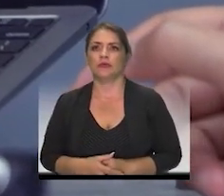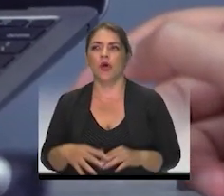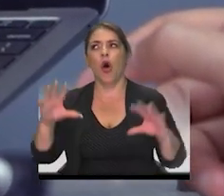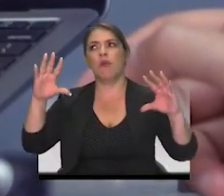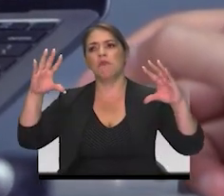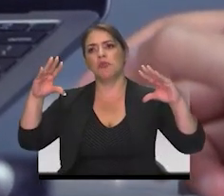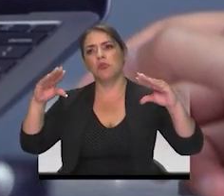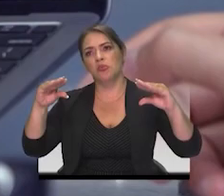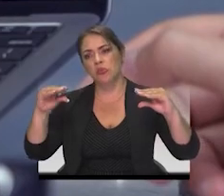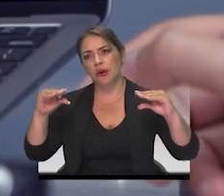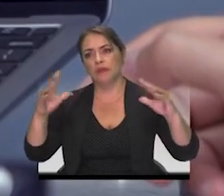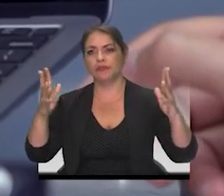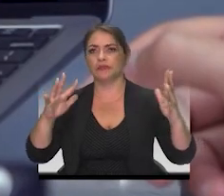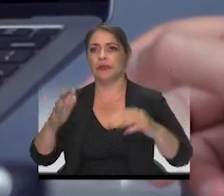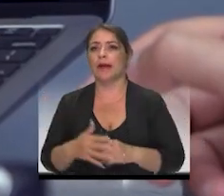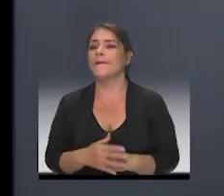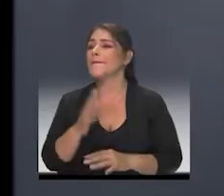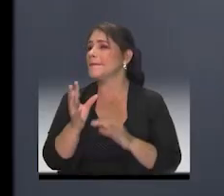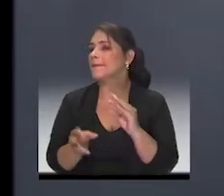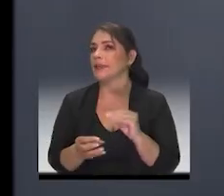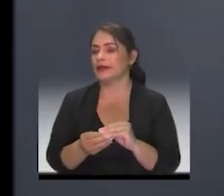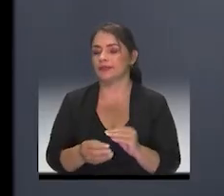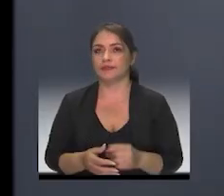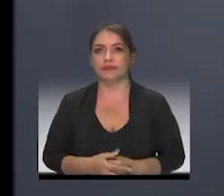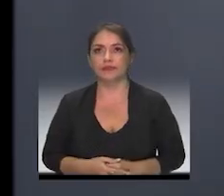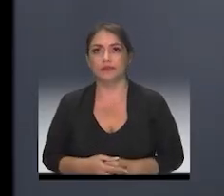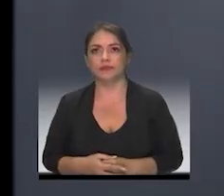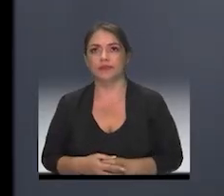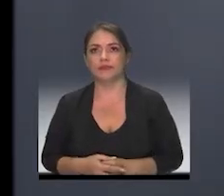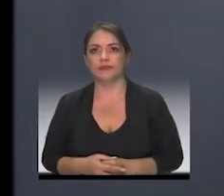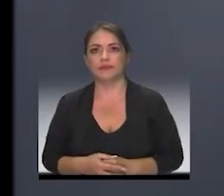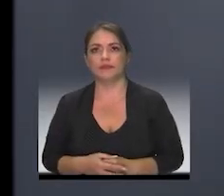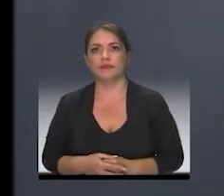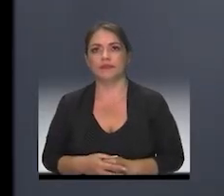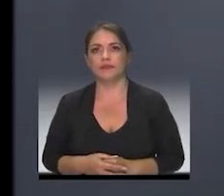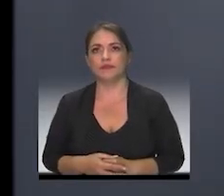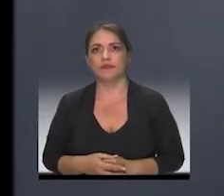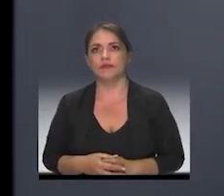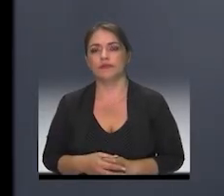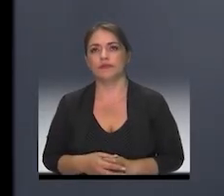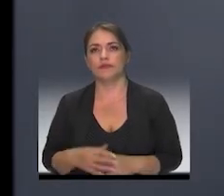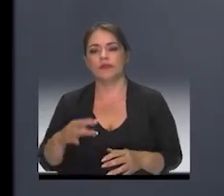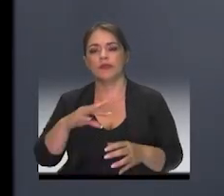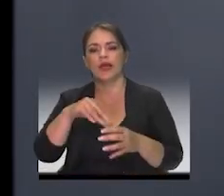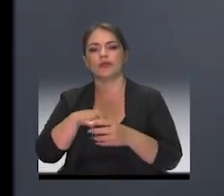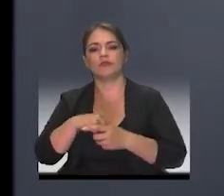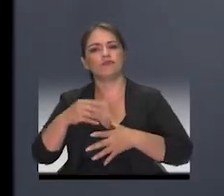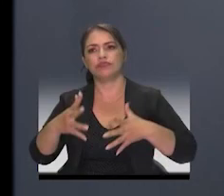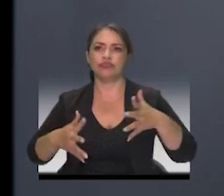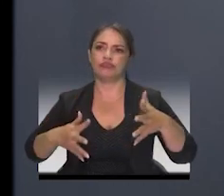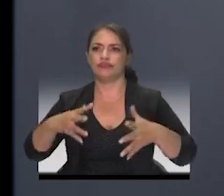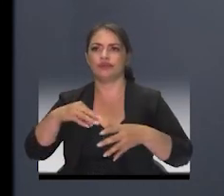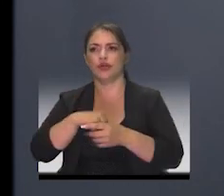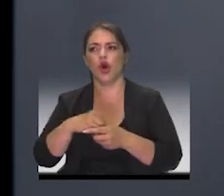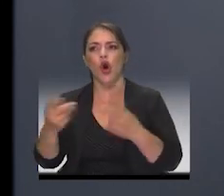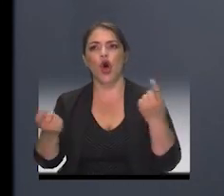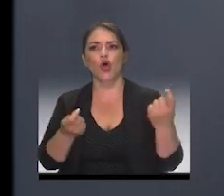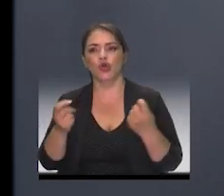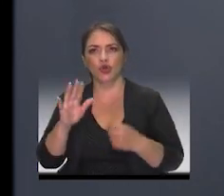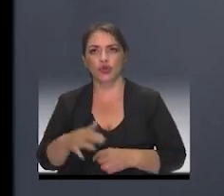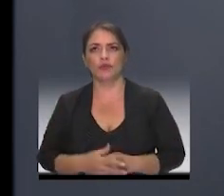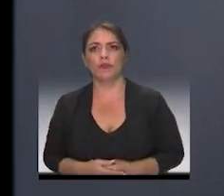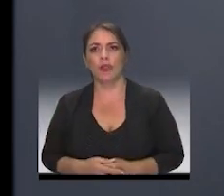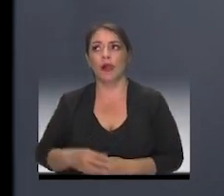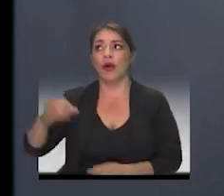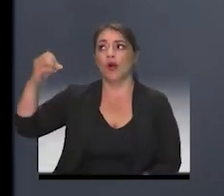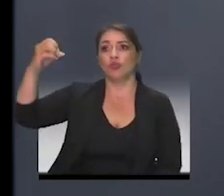Y también hemos integrado parte de inteligencia artificial en el controlador. Eso quiere decir que la